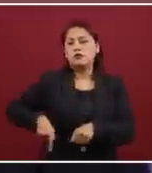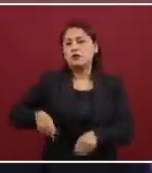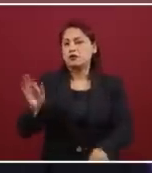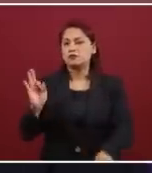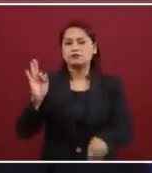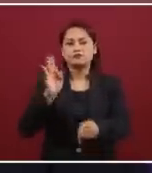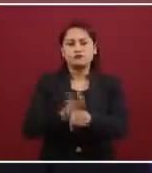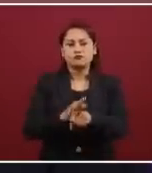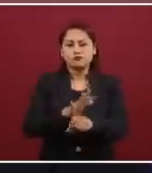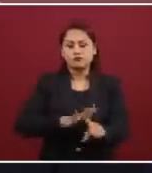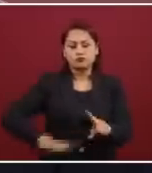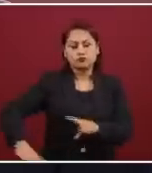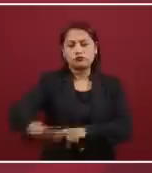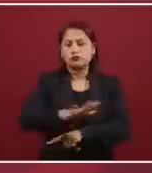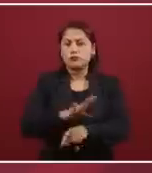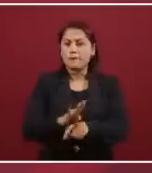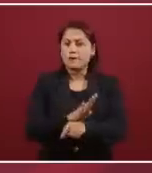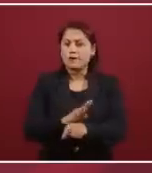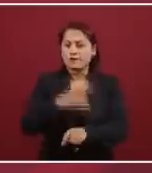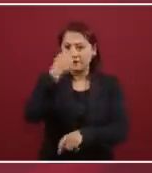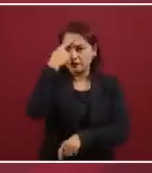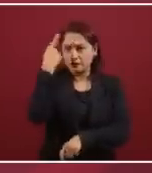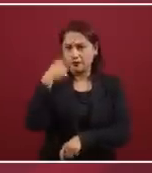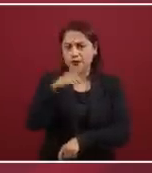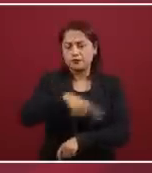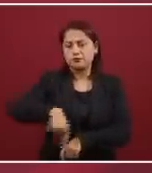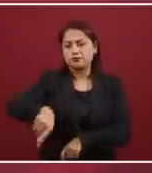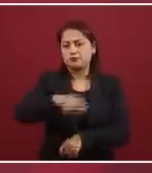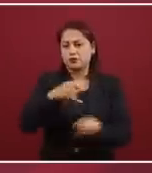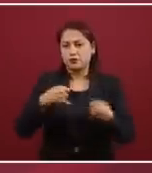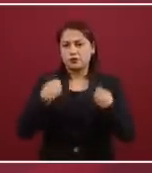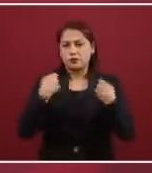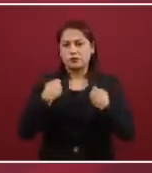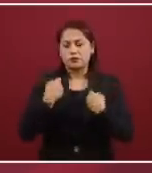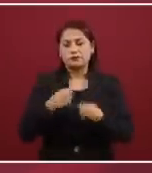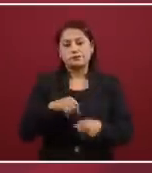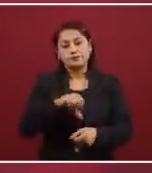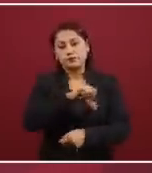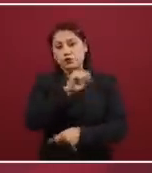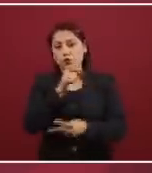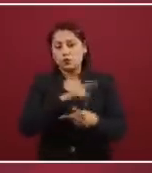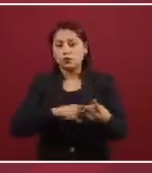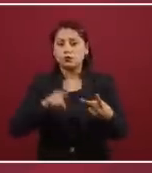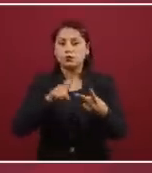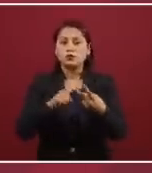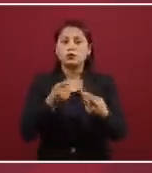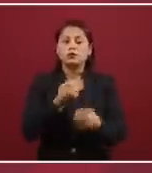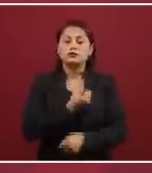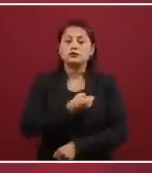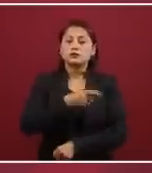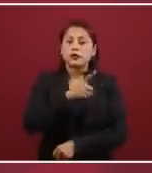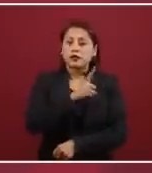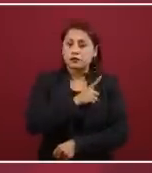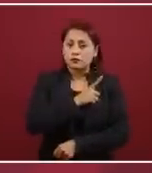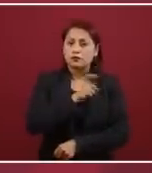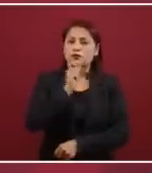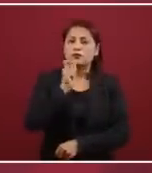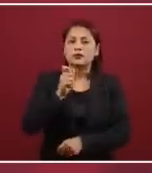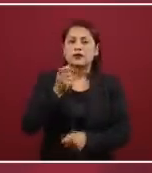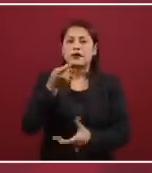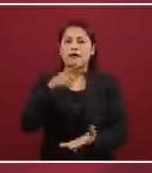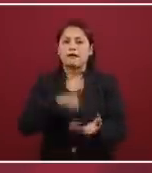ellos. En el eje de salud hay cinco componentes de